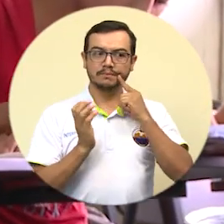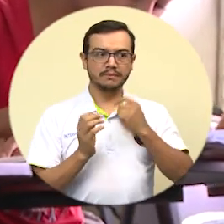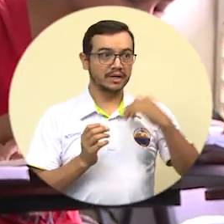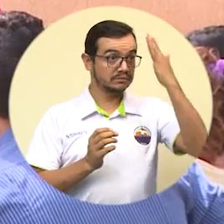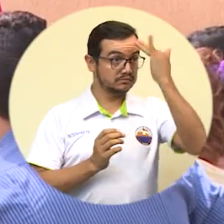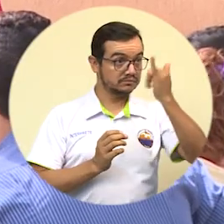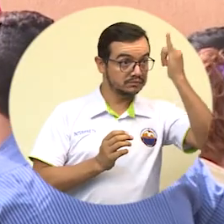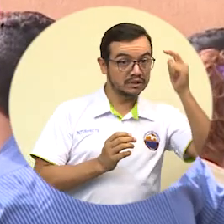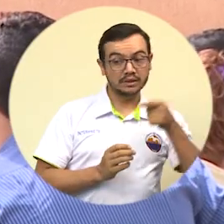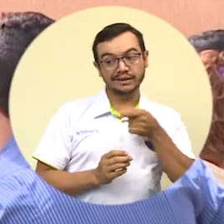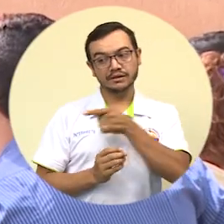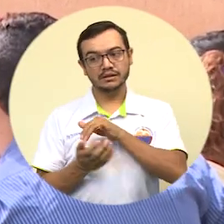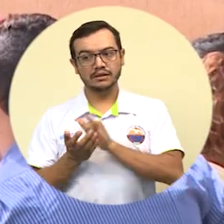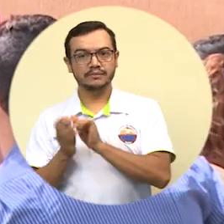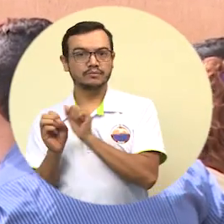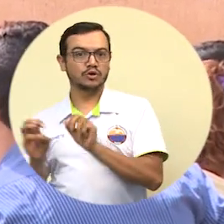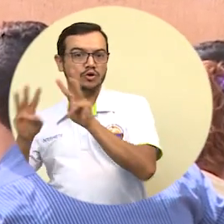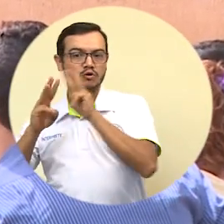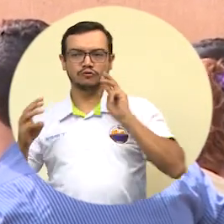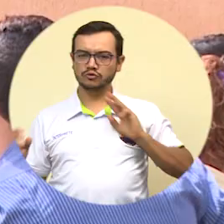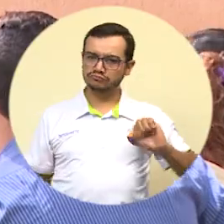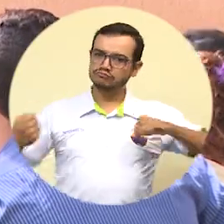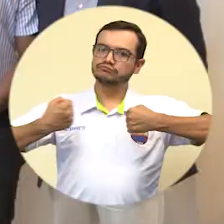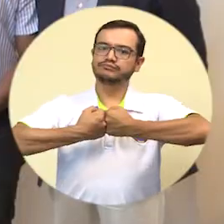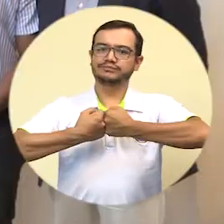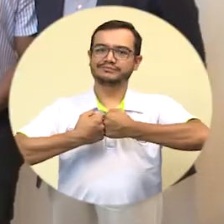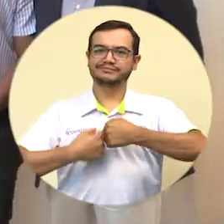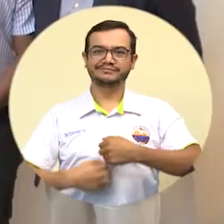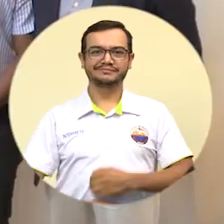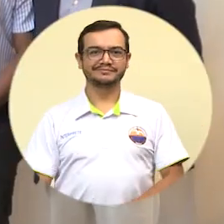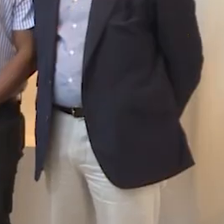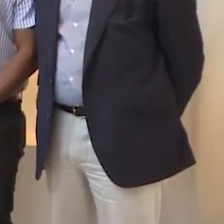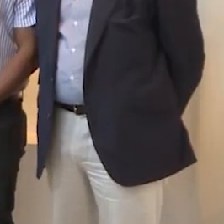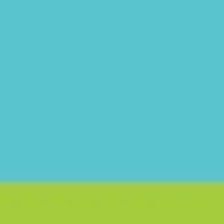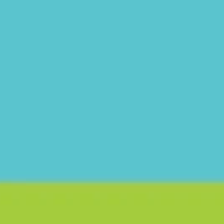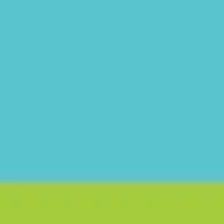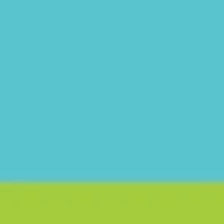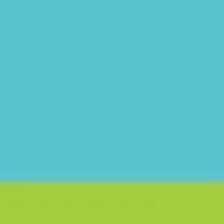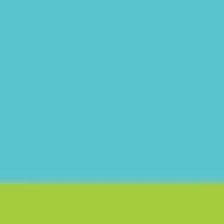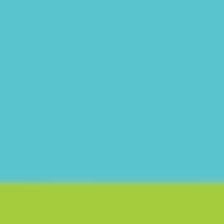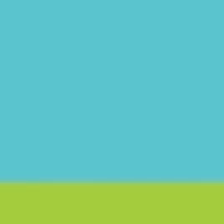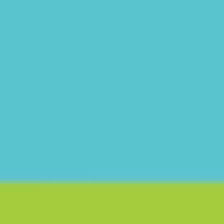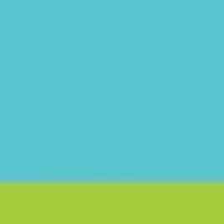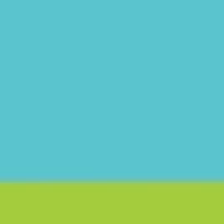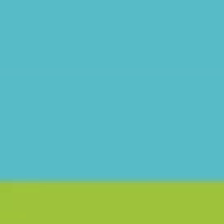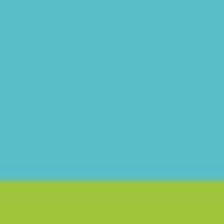y de esta forma definir esta alianza entre la academia y la Agencia de Cooperación Internacional.